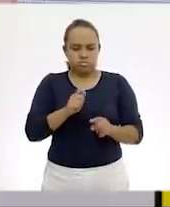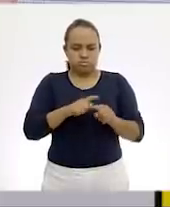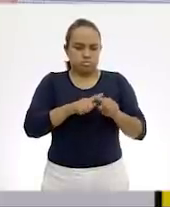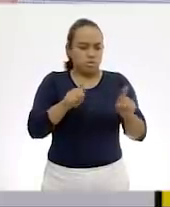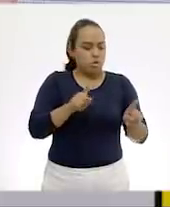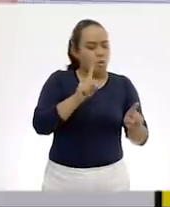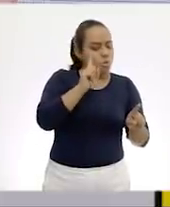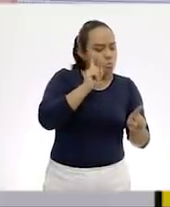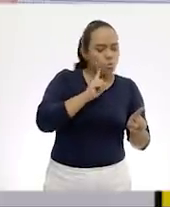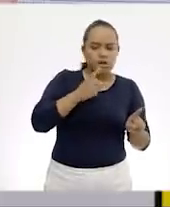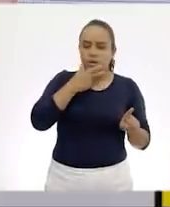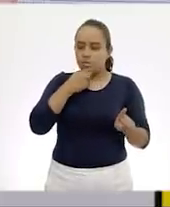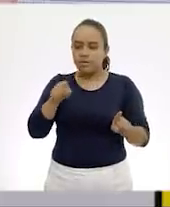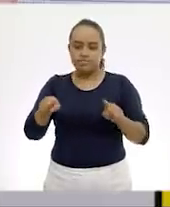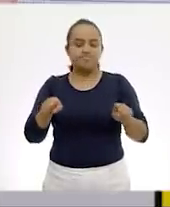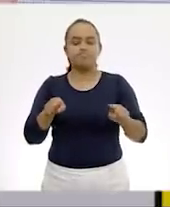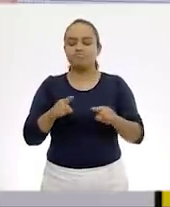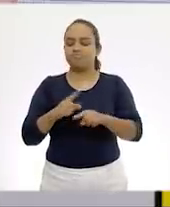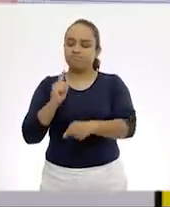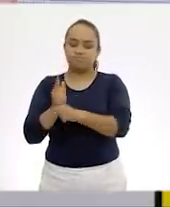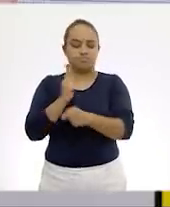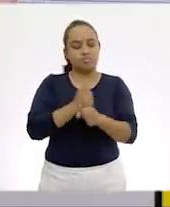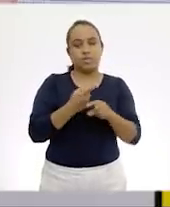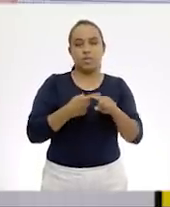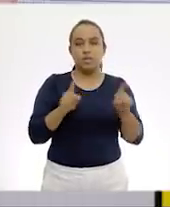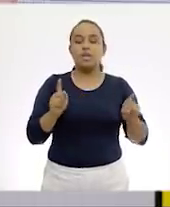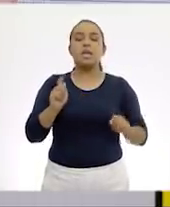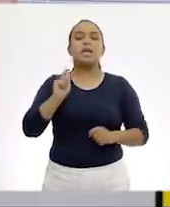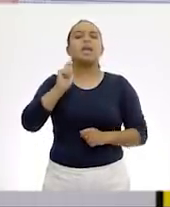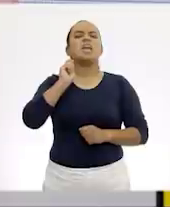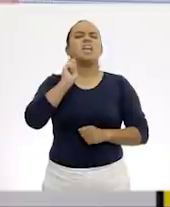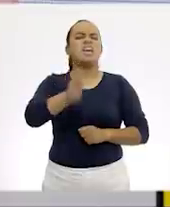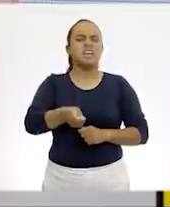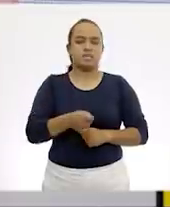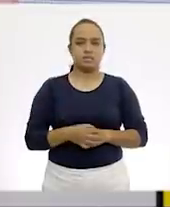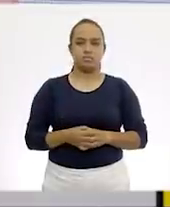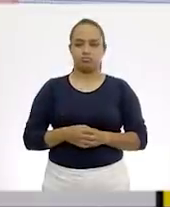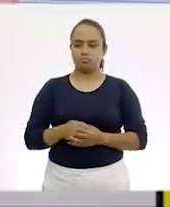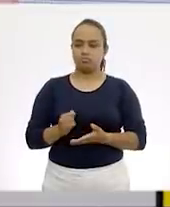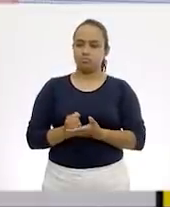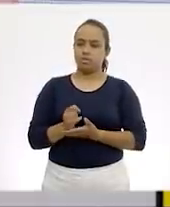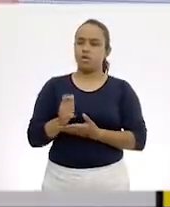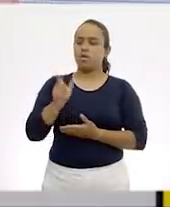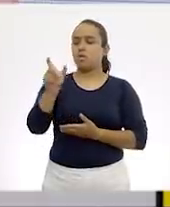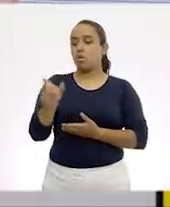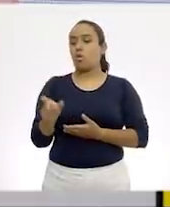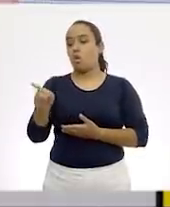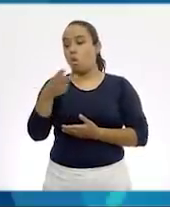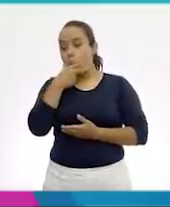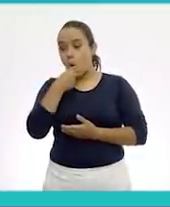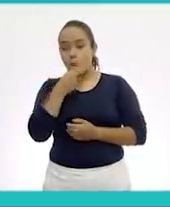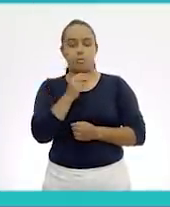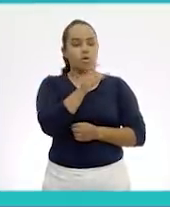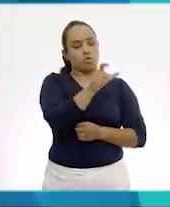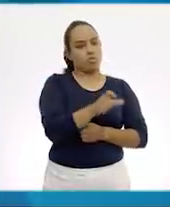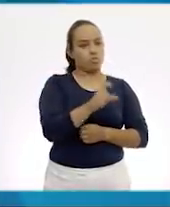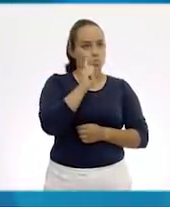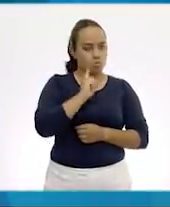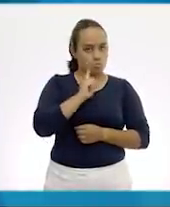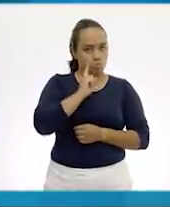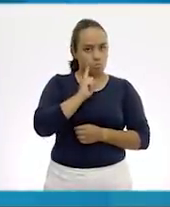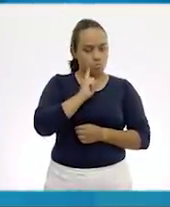a los hombres y a las mujeres. Es decir, lo que permite definirlos como de un sexo u otro,